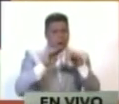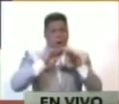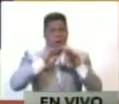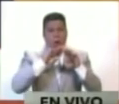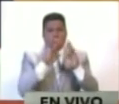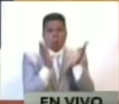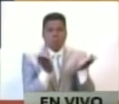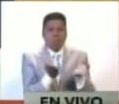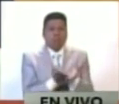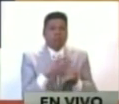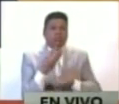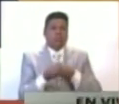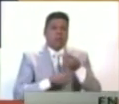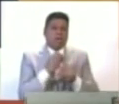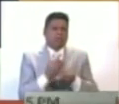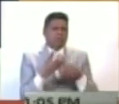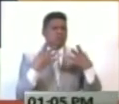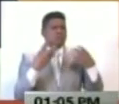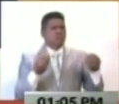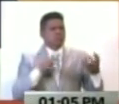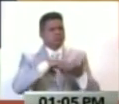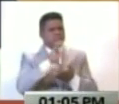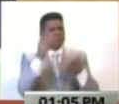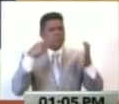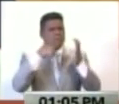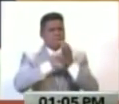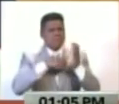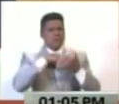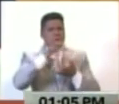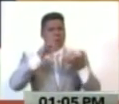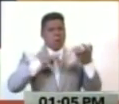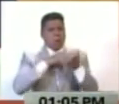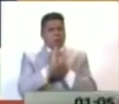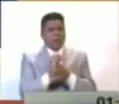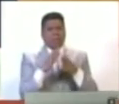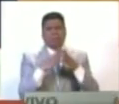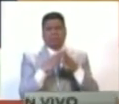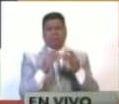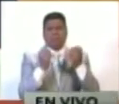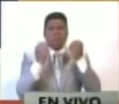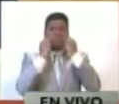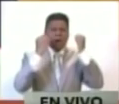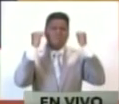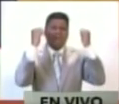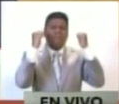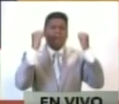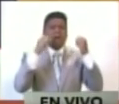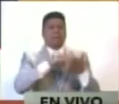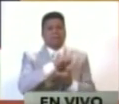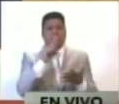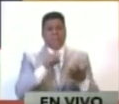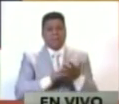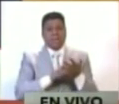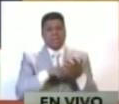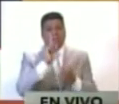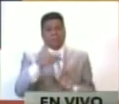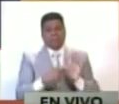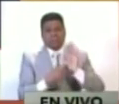desembocado en grandes guerras, manifestaciones de violencia extrema, representados